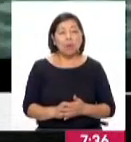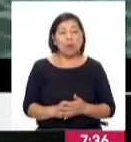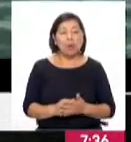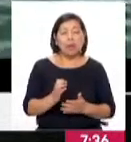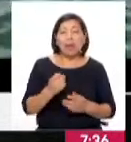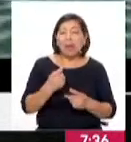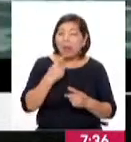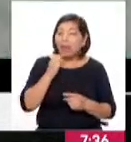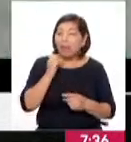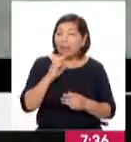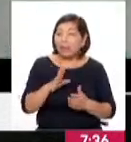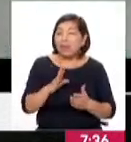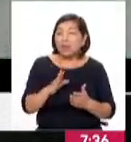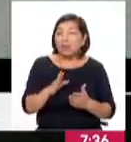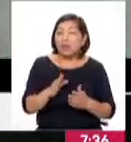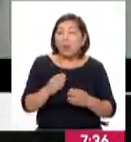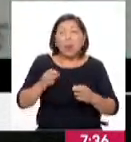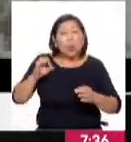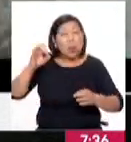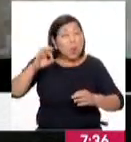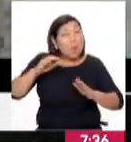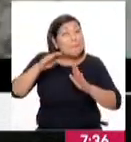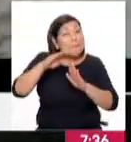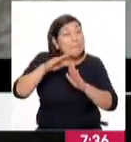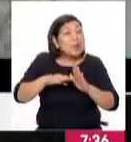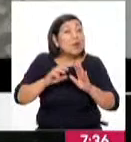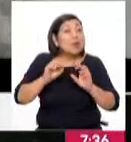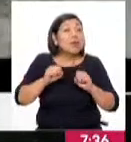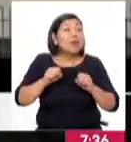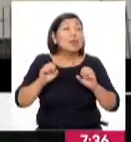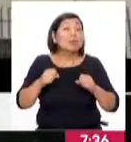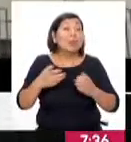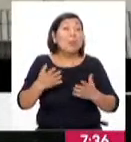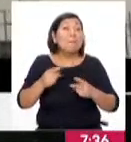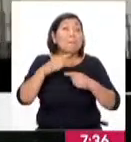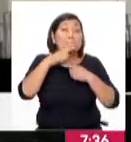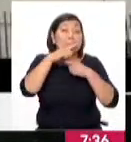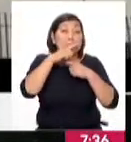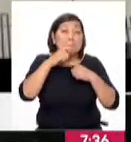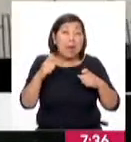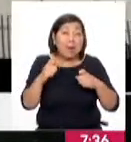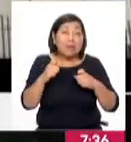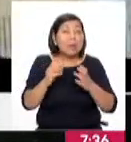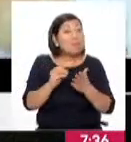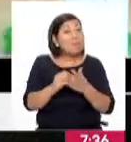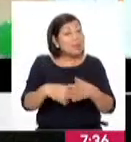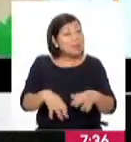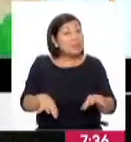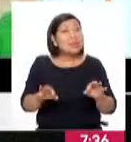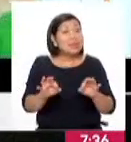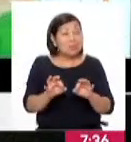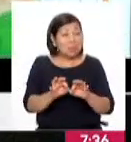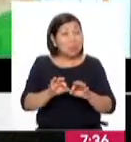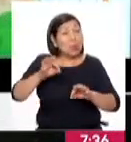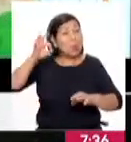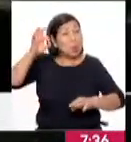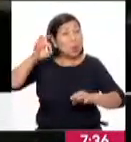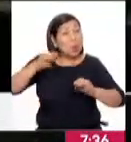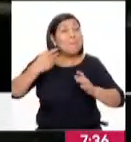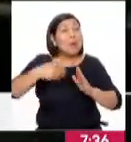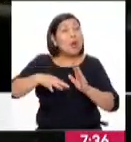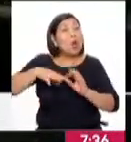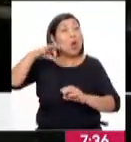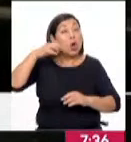de senami ya básicamente lluvias en el norte es que sí En realidad marzo va a ser un mes importante de lluvias especialmente para la zona